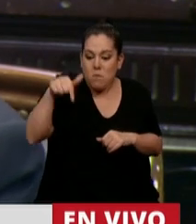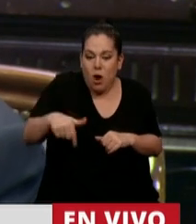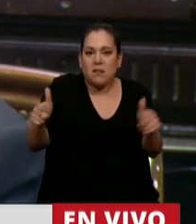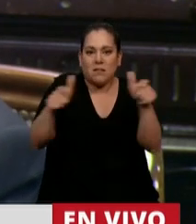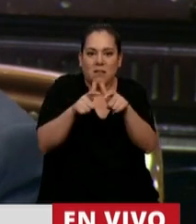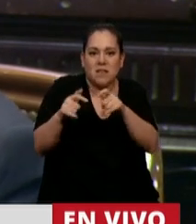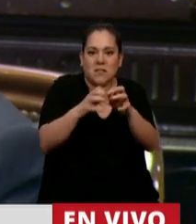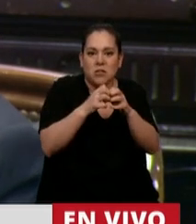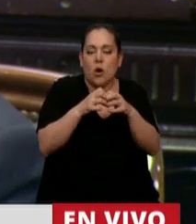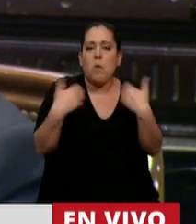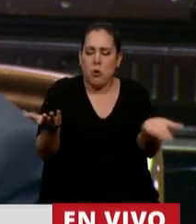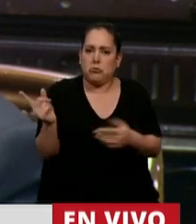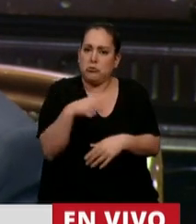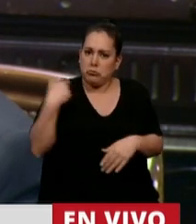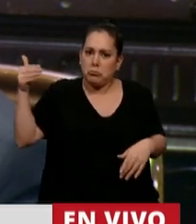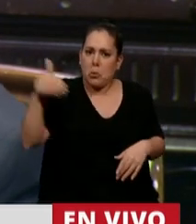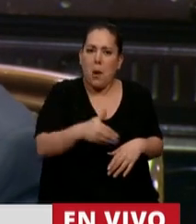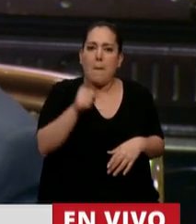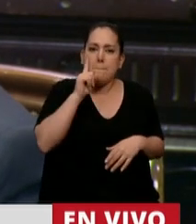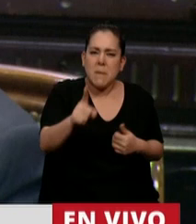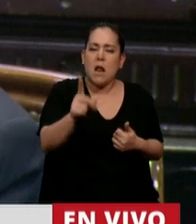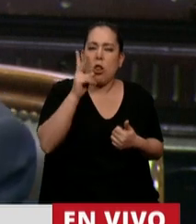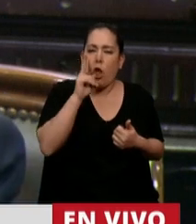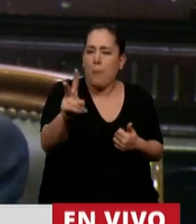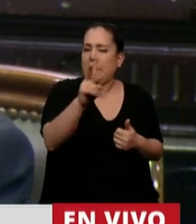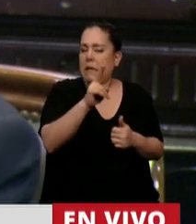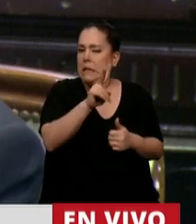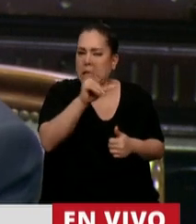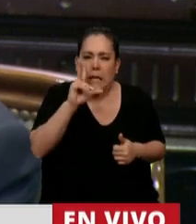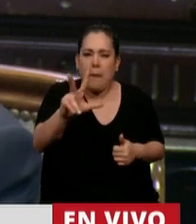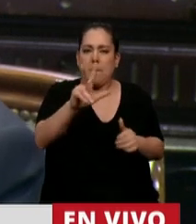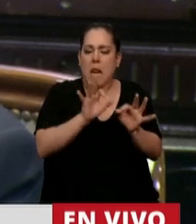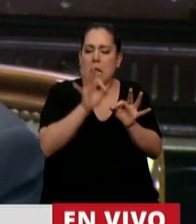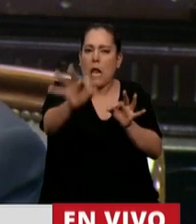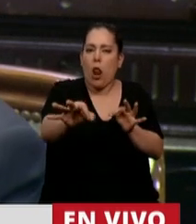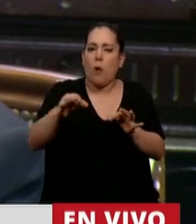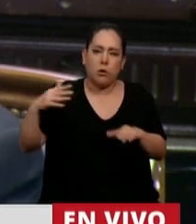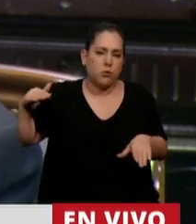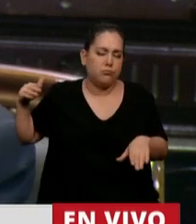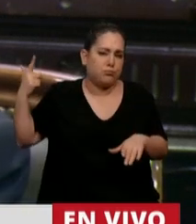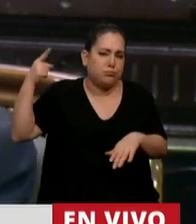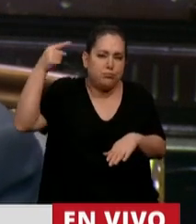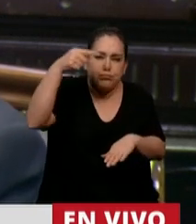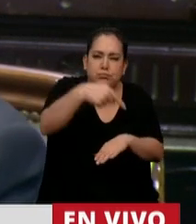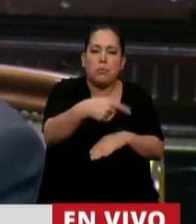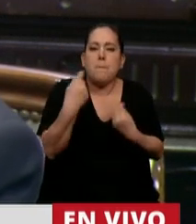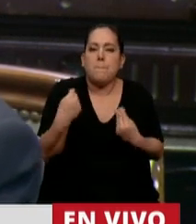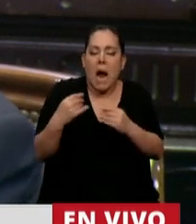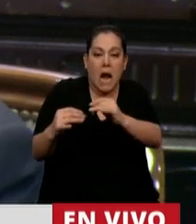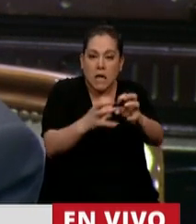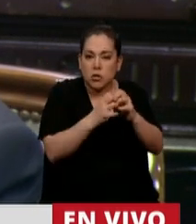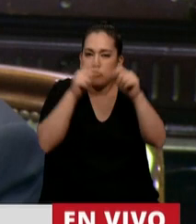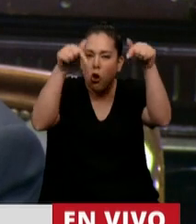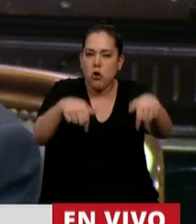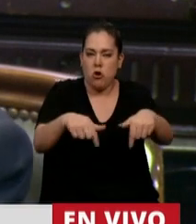eso estamos aquí, por eso hemos venido. 1.000, 2.000, 3.000 kilómetros hemos recorrido para estar aquí, porque esa sesión que usted